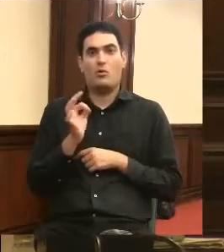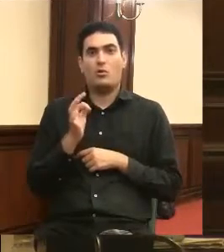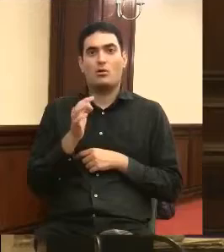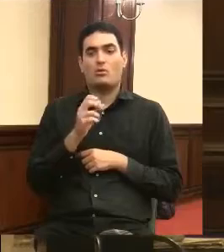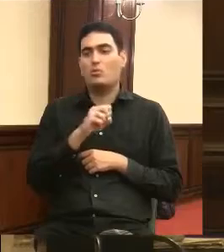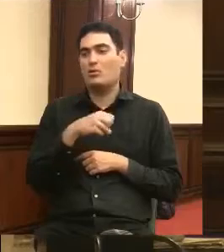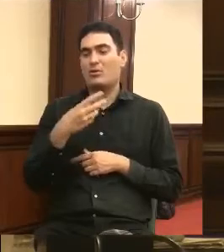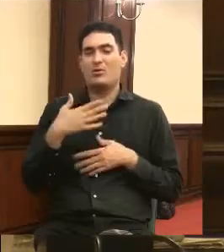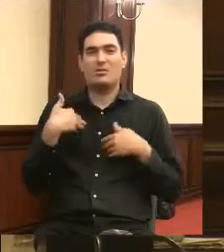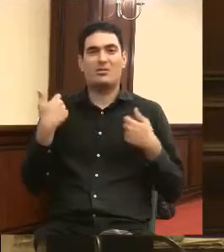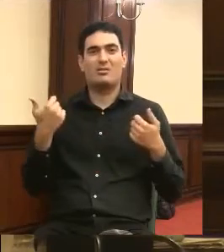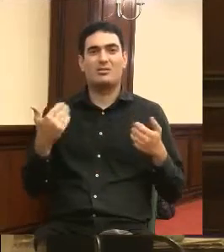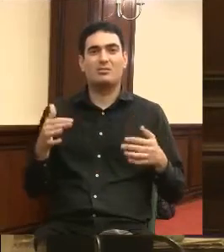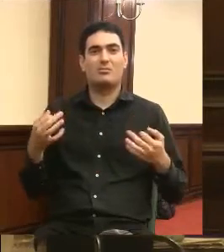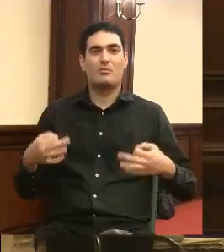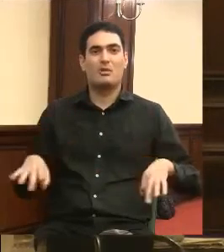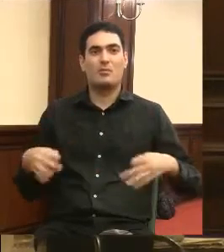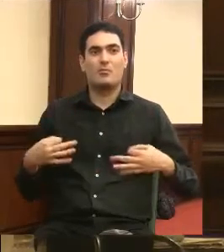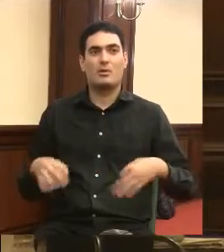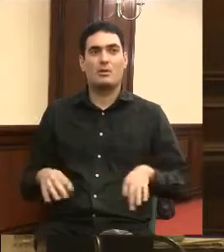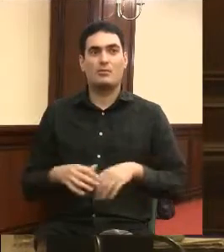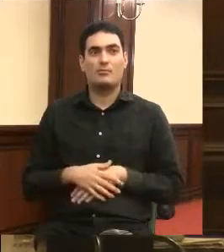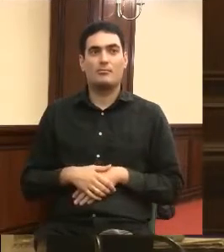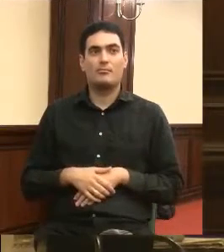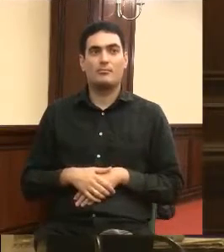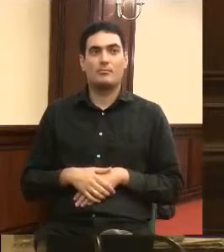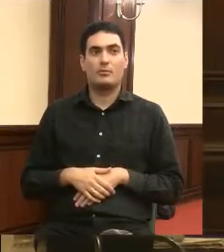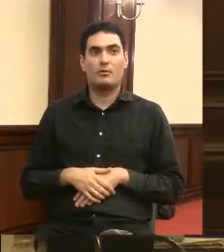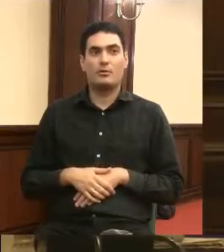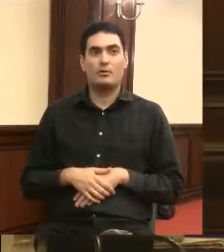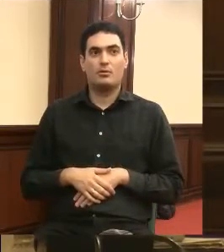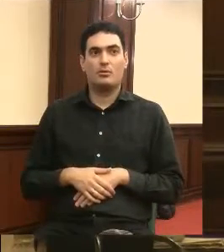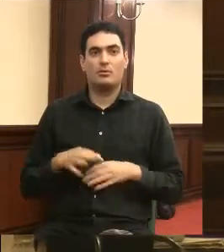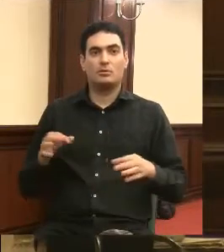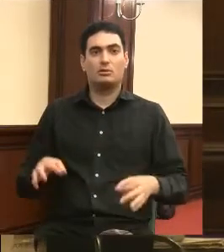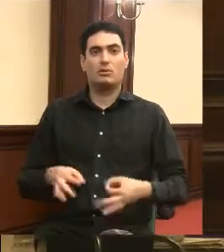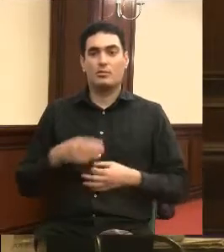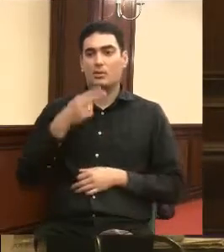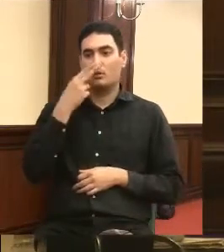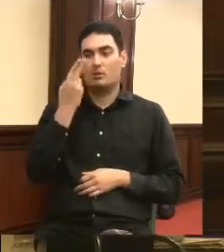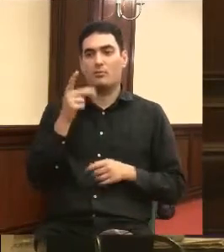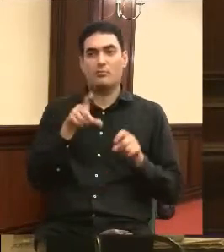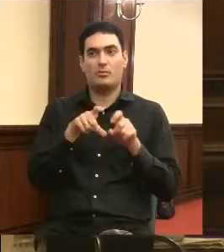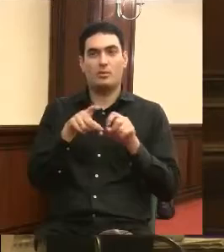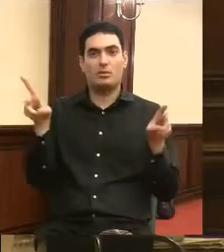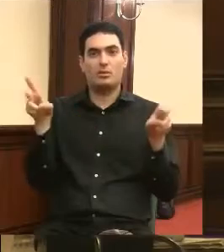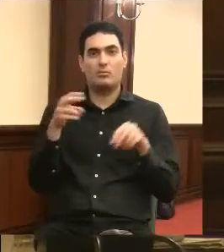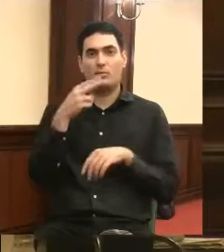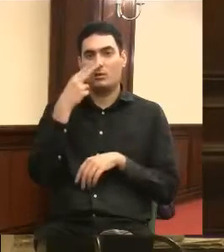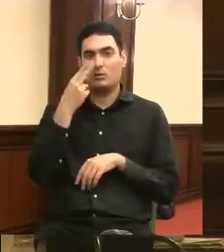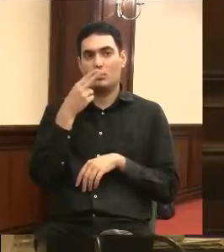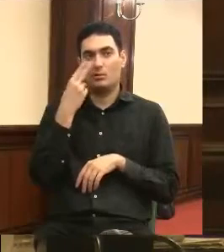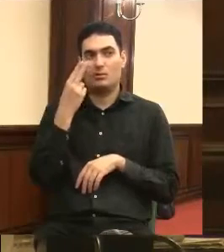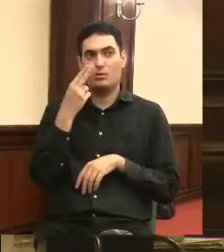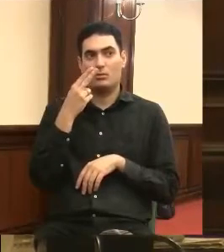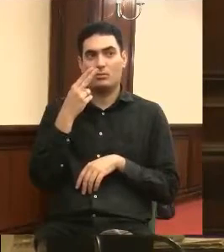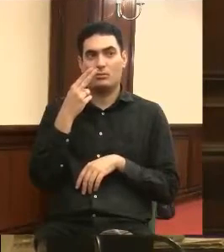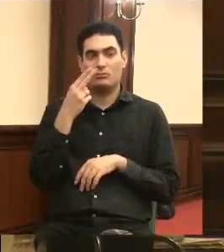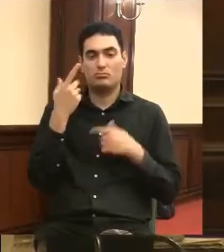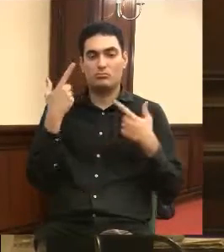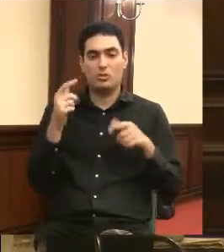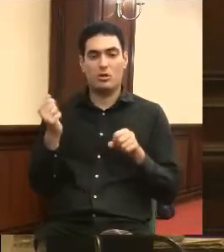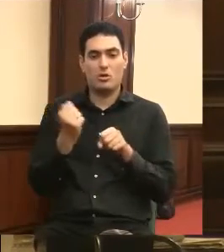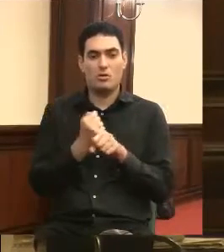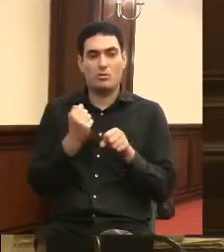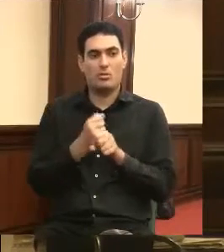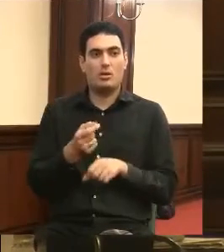que arroje los resultados que sea, simplemente se prima, como siempre, los intereses empresariales sobre los intereses de la clase